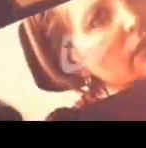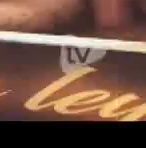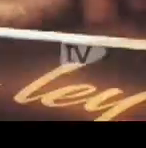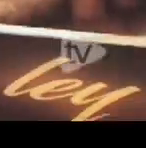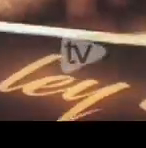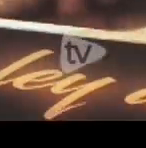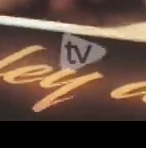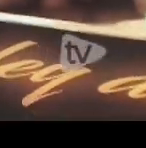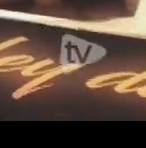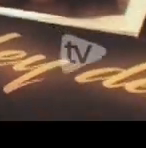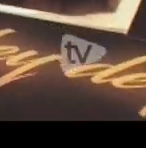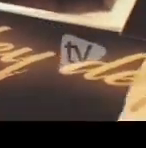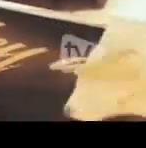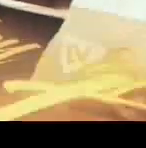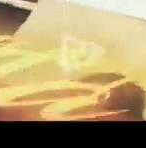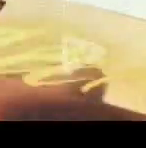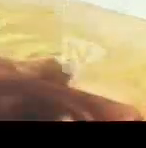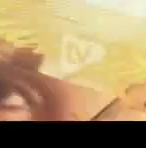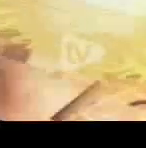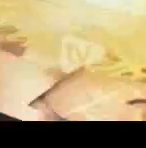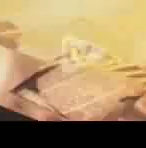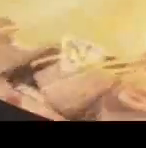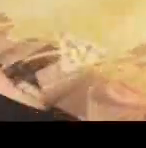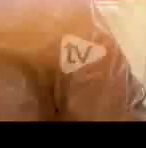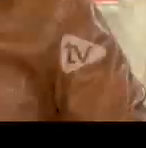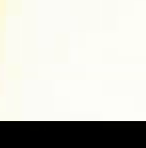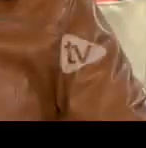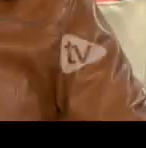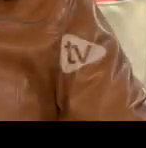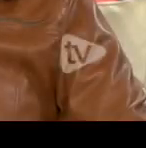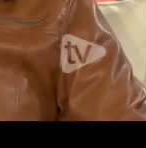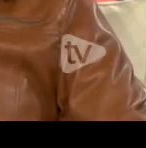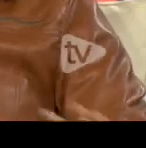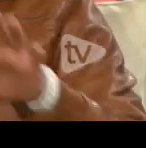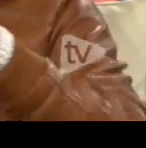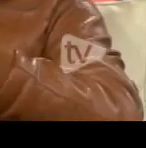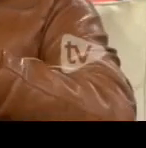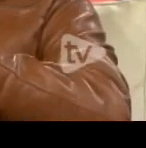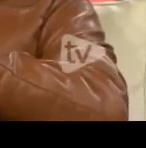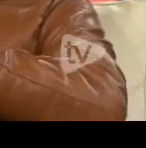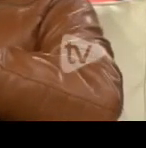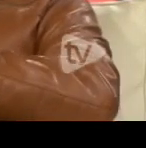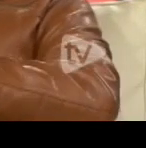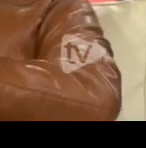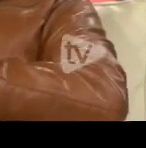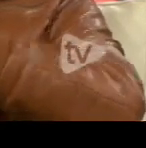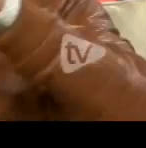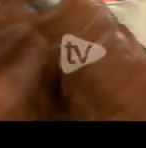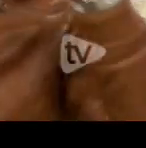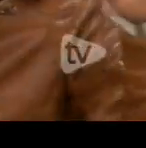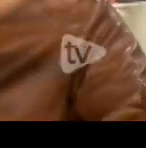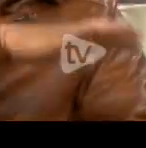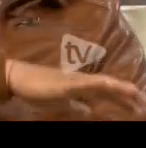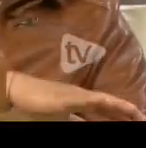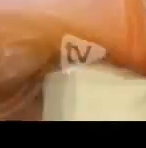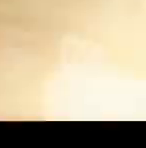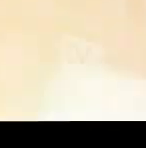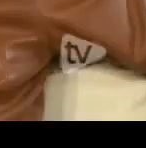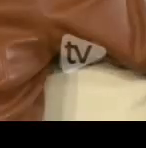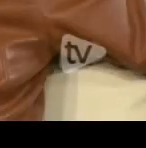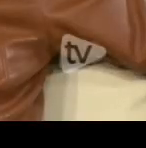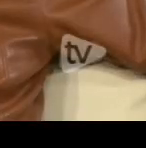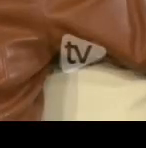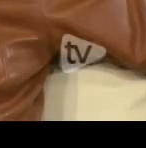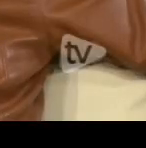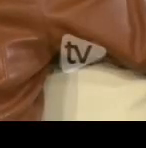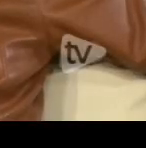Este domingo hablaremos de una nueva forma de hacer periodismo. Yo en realidad mi posición es de que la ley de comunicación no debería existir. Me parece